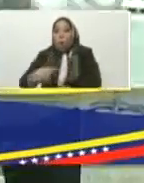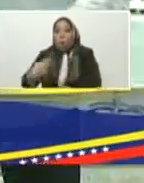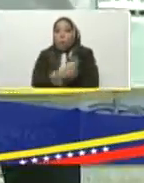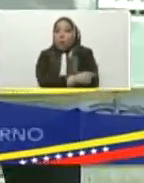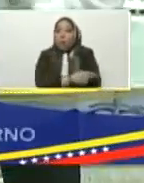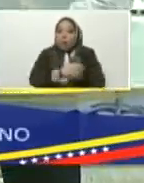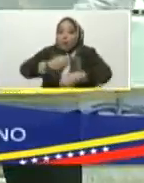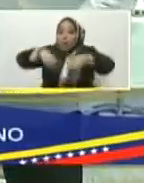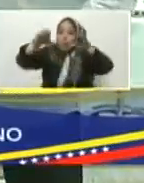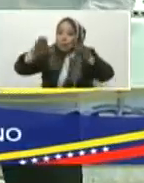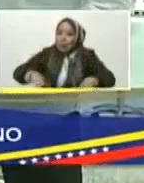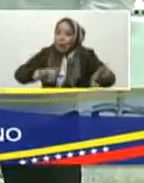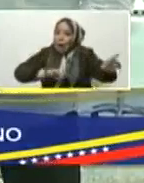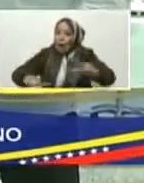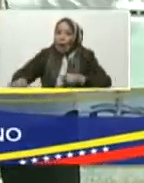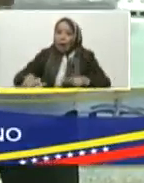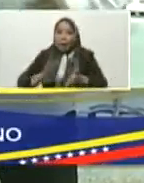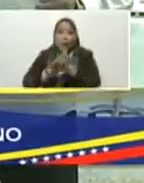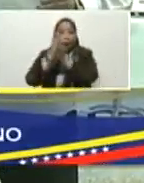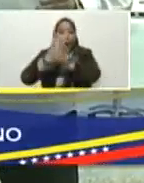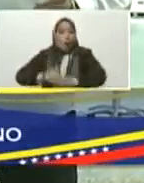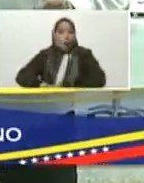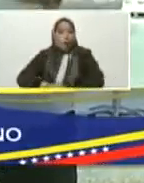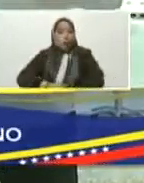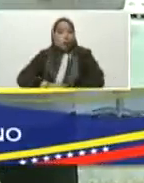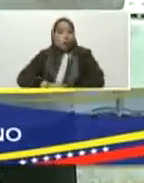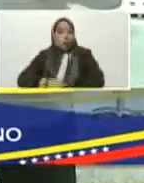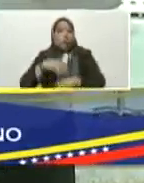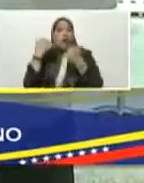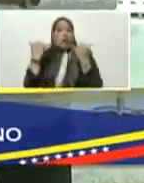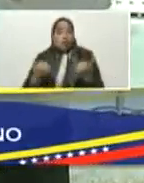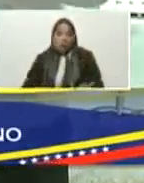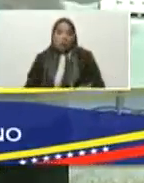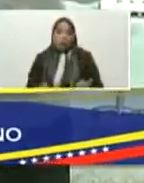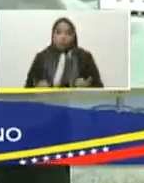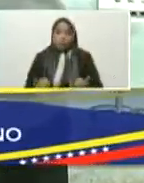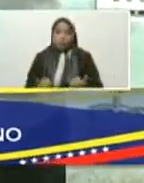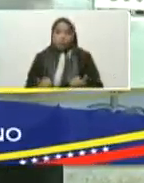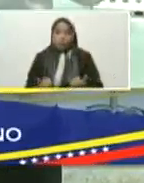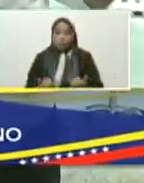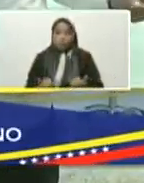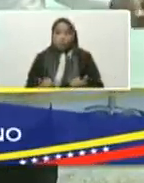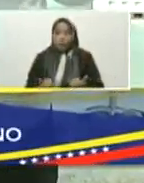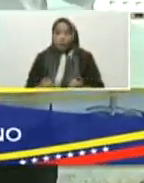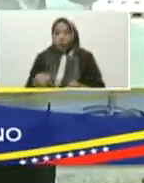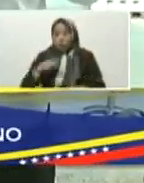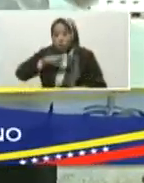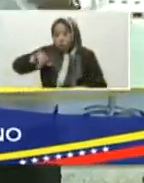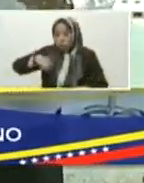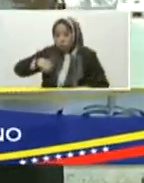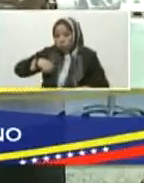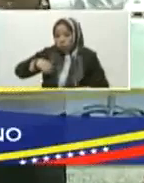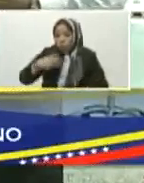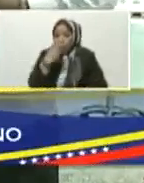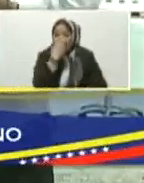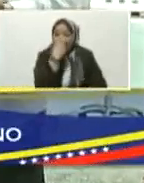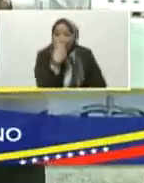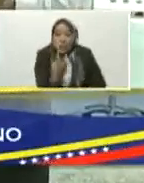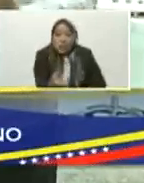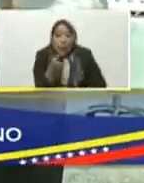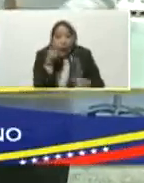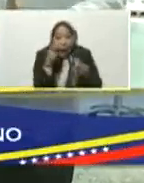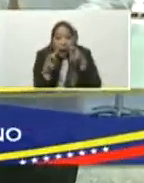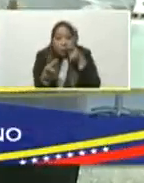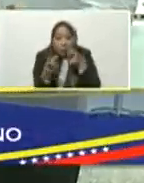debe dejar de ocurrir. Ya. Y nosotros tenemos que garantizar supervisión, inspección. Y tenemos